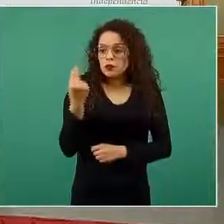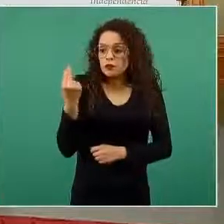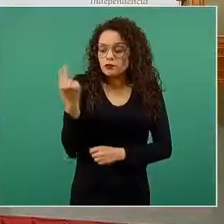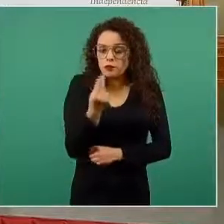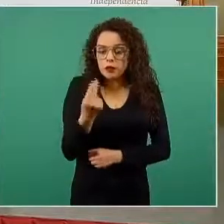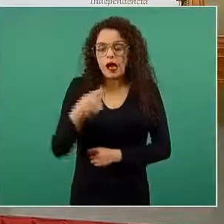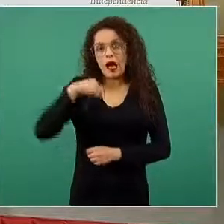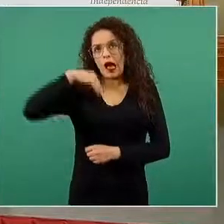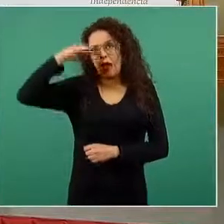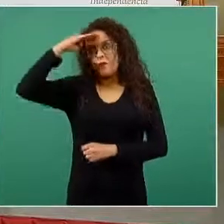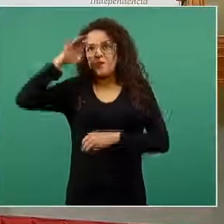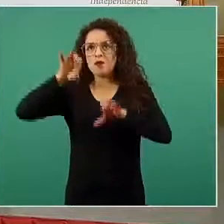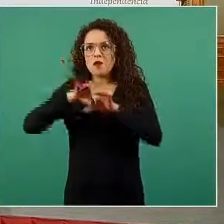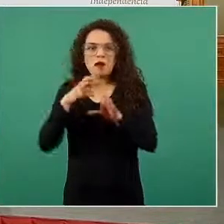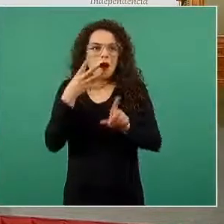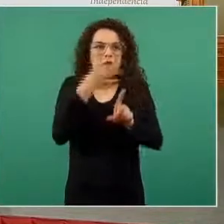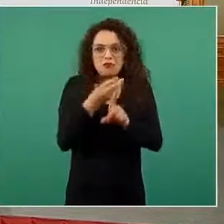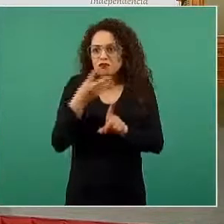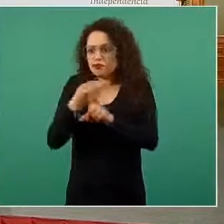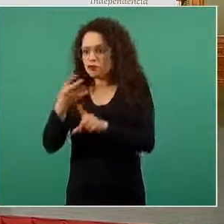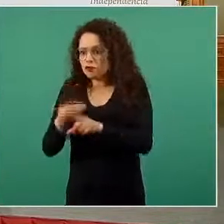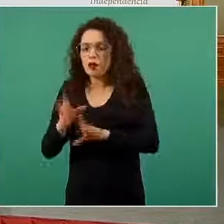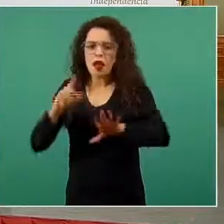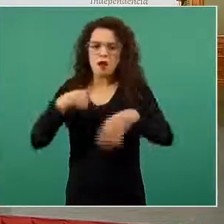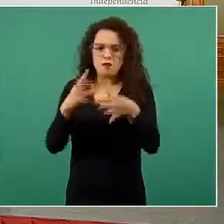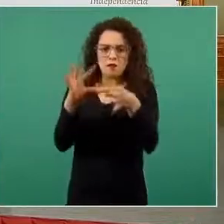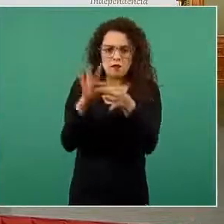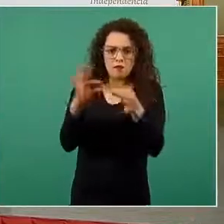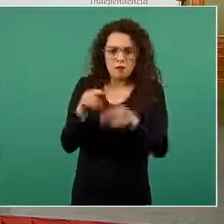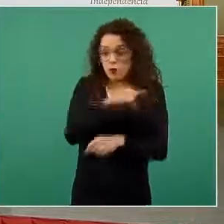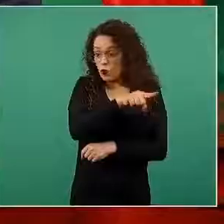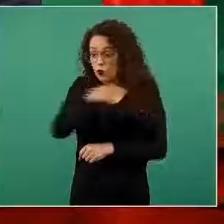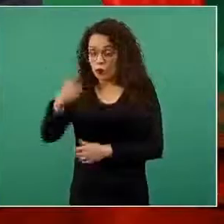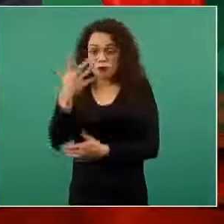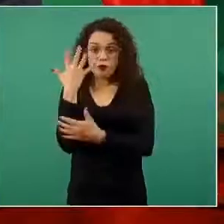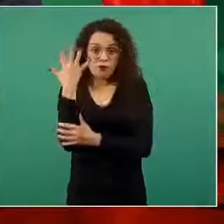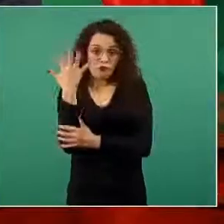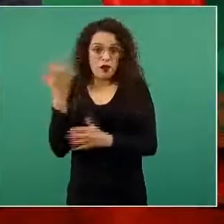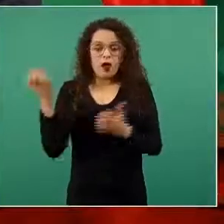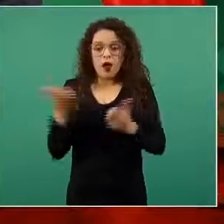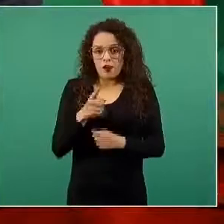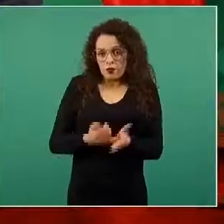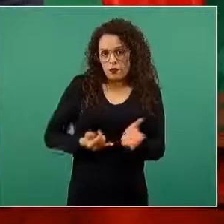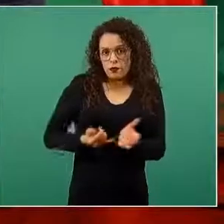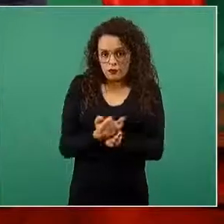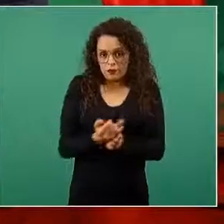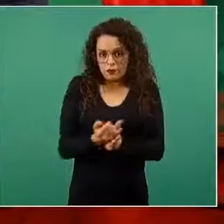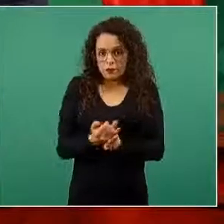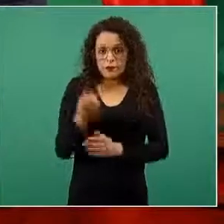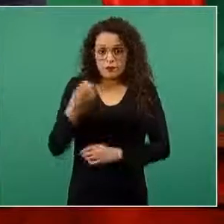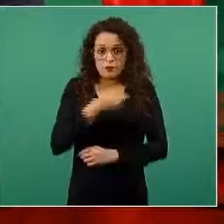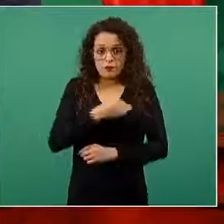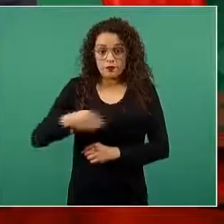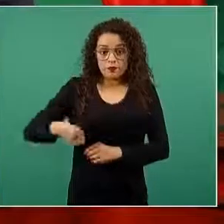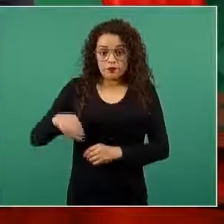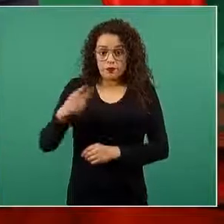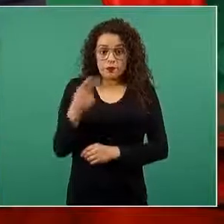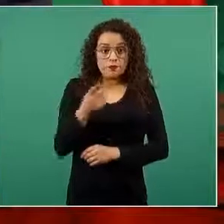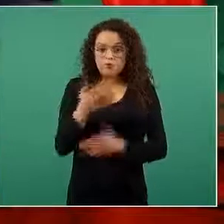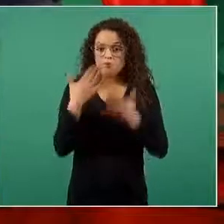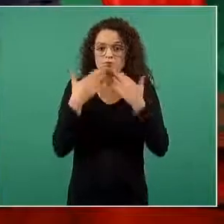posibles soluciones, y eran ellos los que tomaban las decisiones. Y efectivamente, al día de hoy tenemos 75 municipios que no presentan un solo caso.